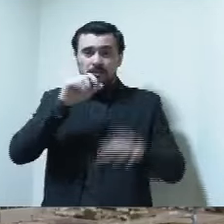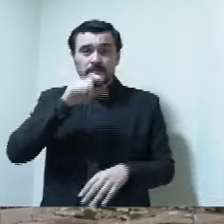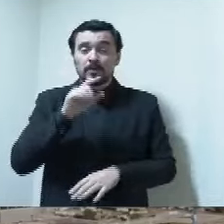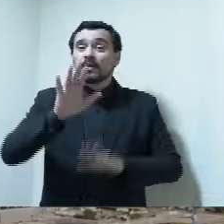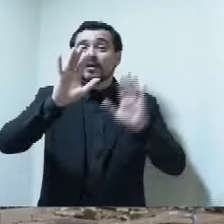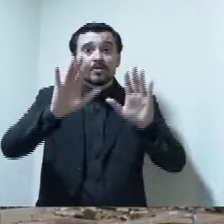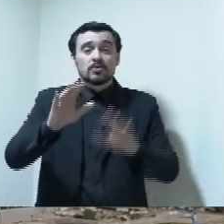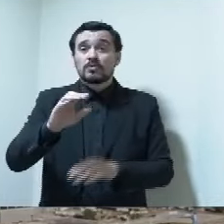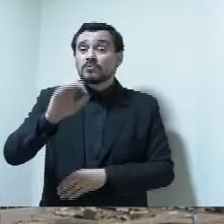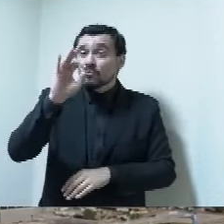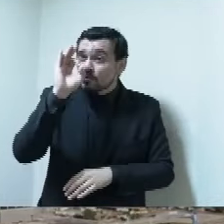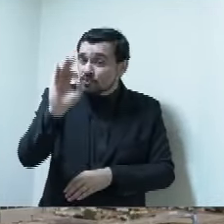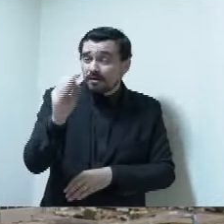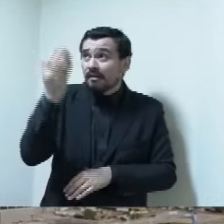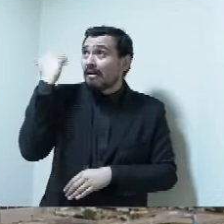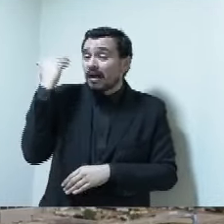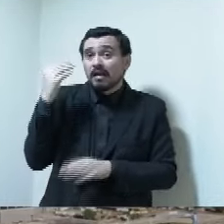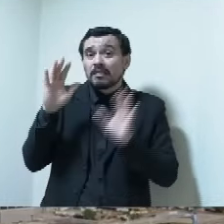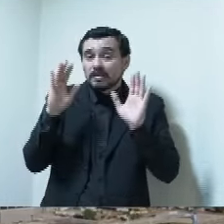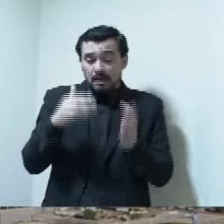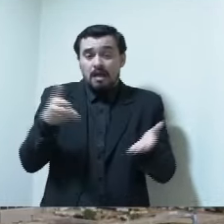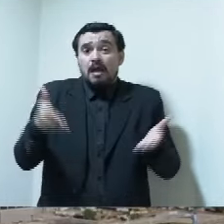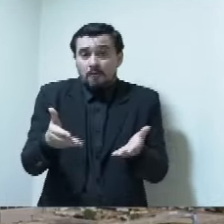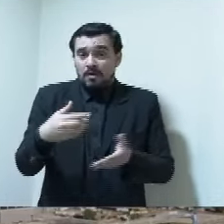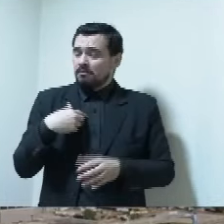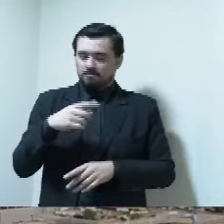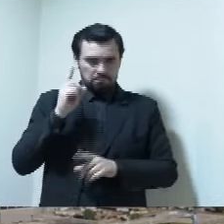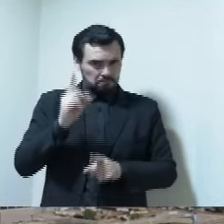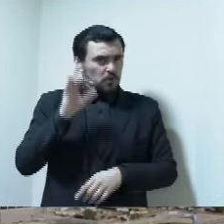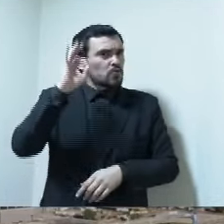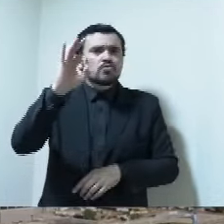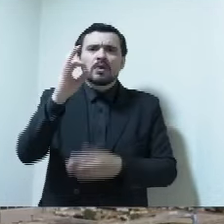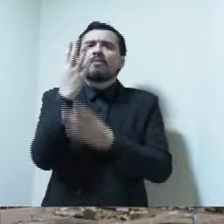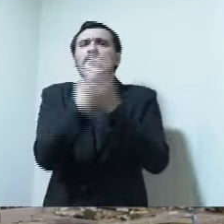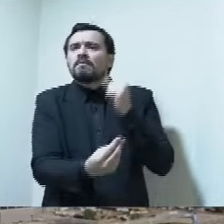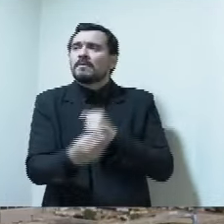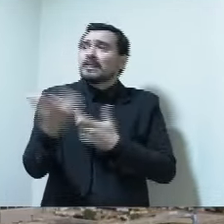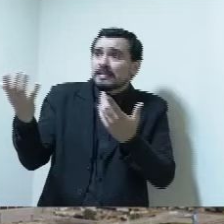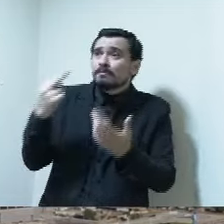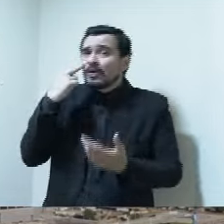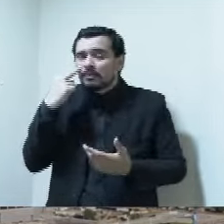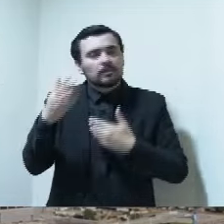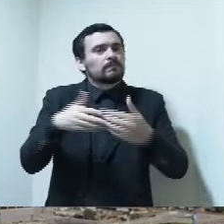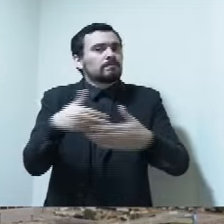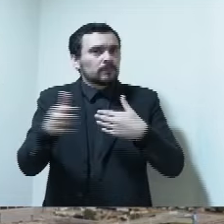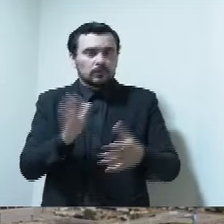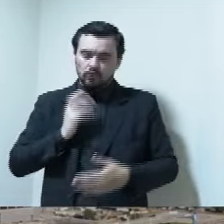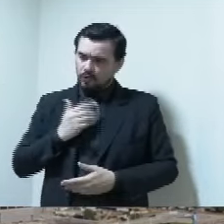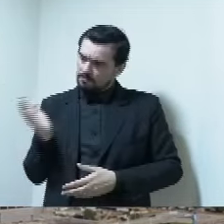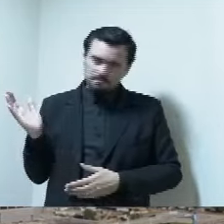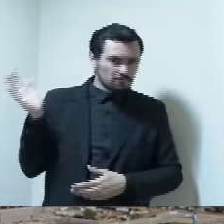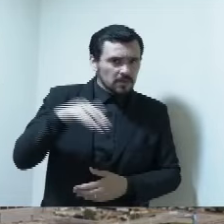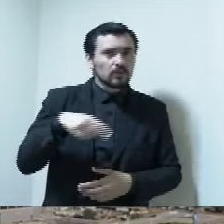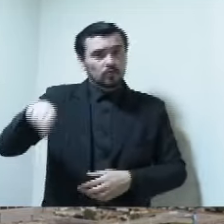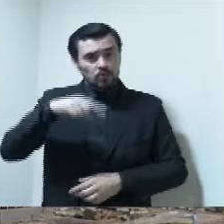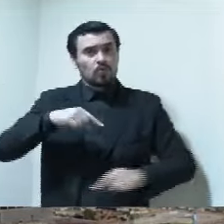nunca huimos y nunca huiremos de los desafíos, por difíciles que fueran. Dijimos desde el vamos, será un gobierno